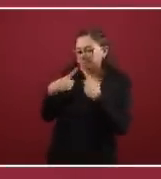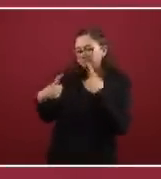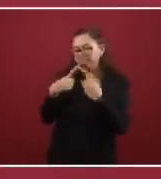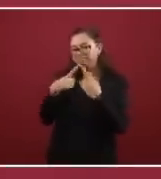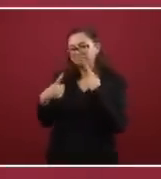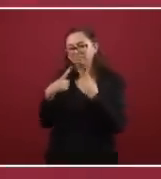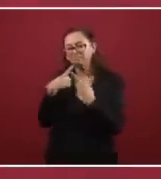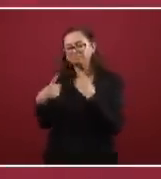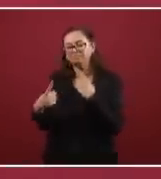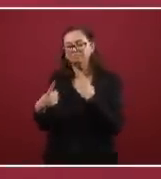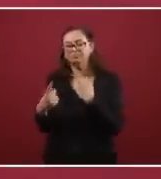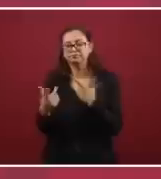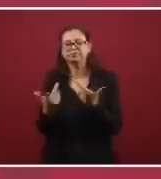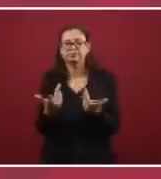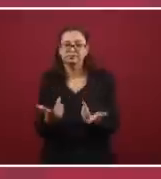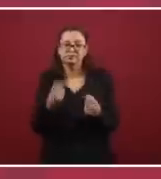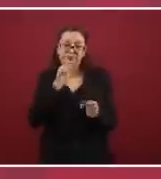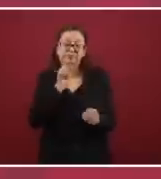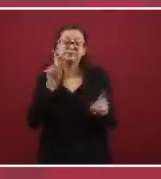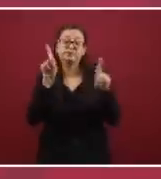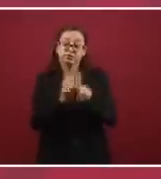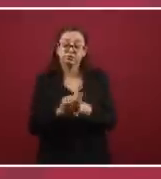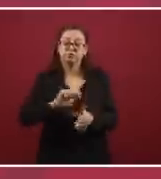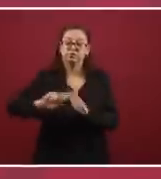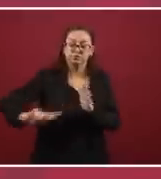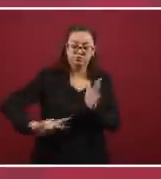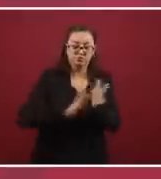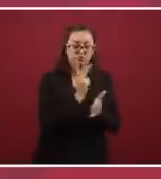y la revisión